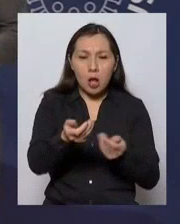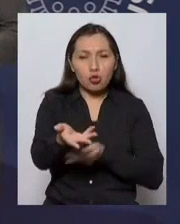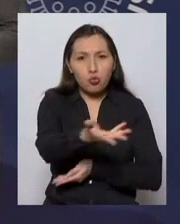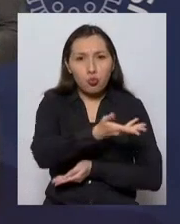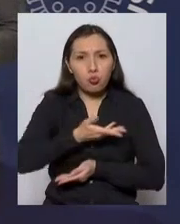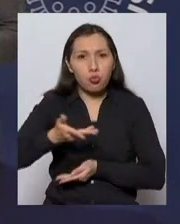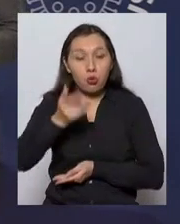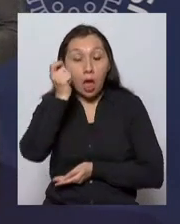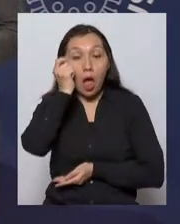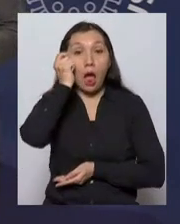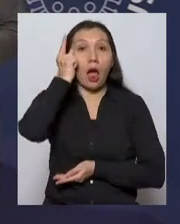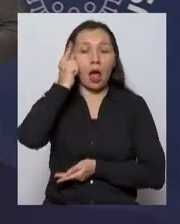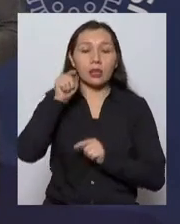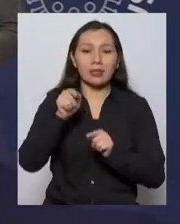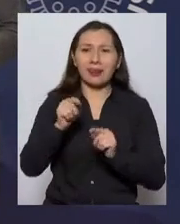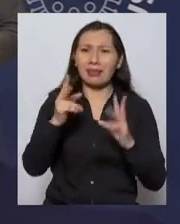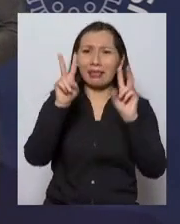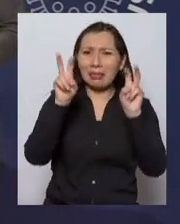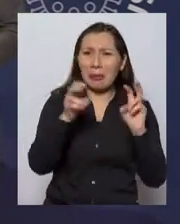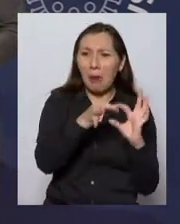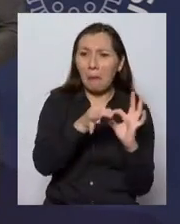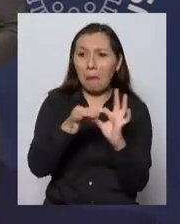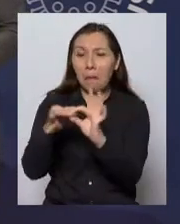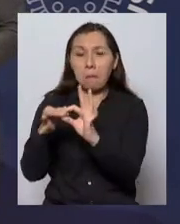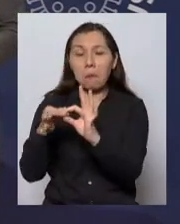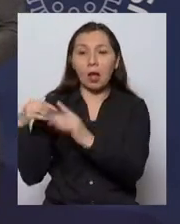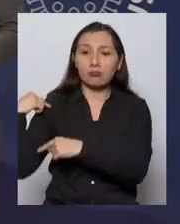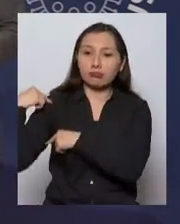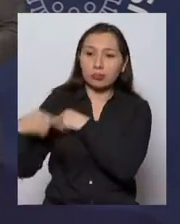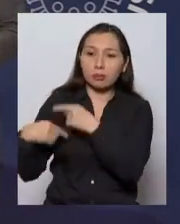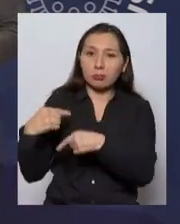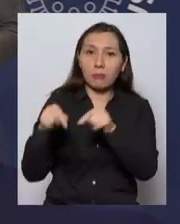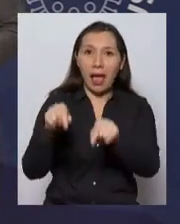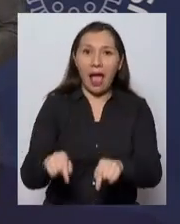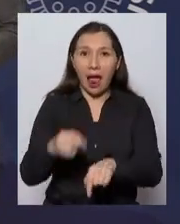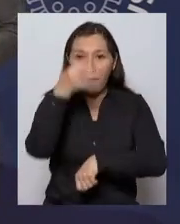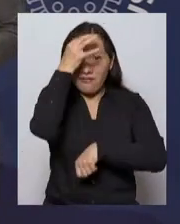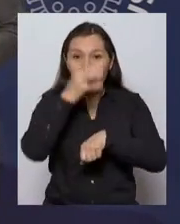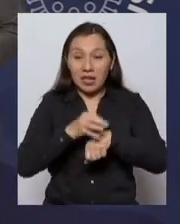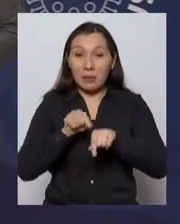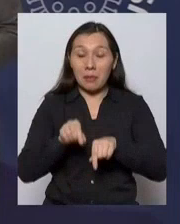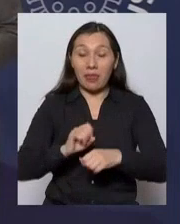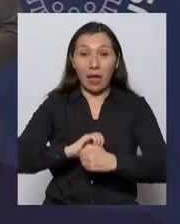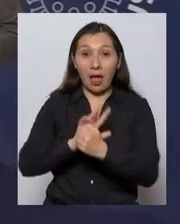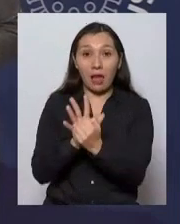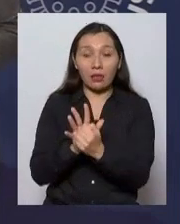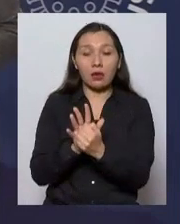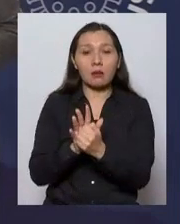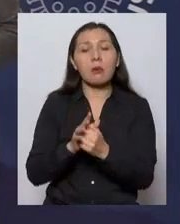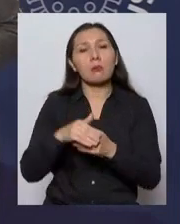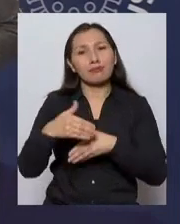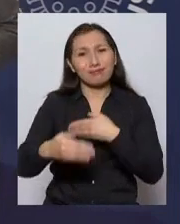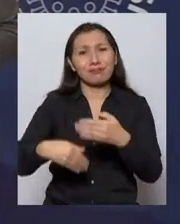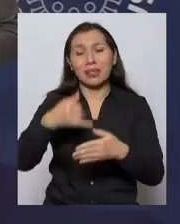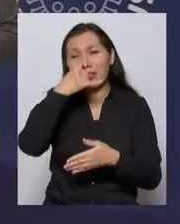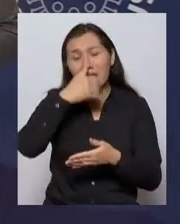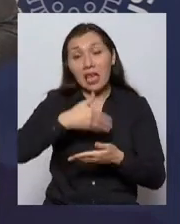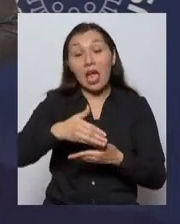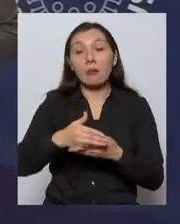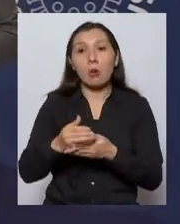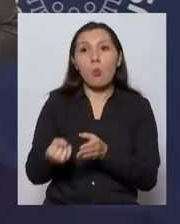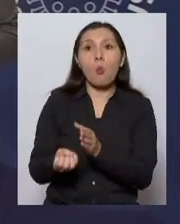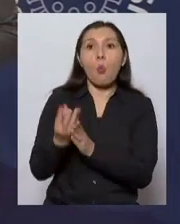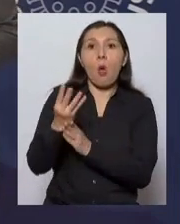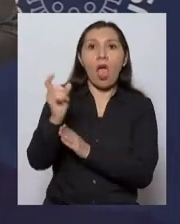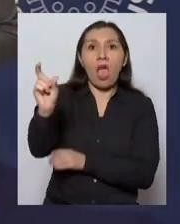un entendimiento de qué estamos hablando en la historia de esta enfermedad, va a pasar tiempo, se van a